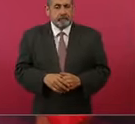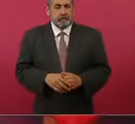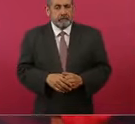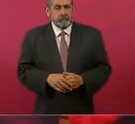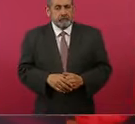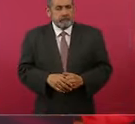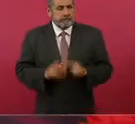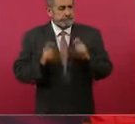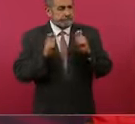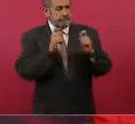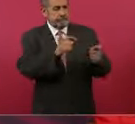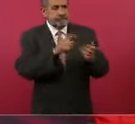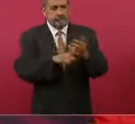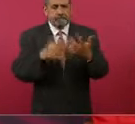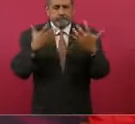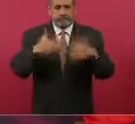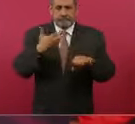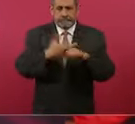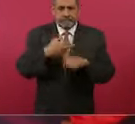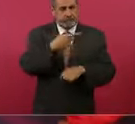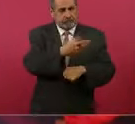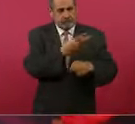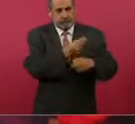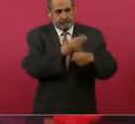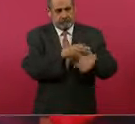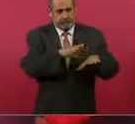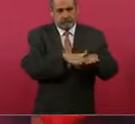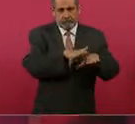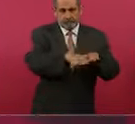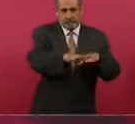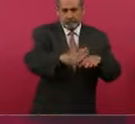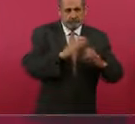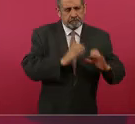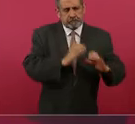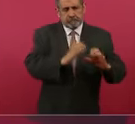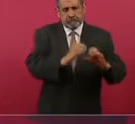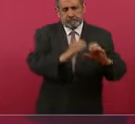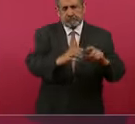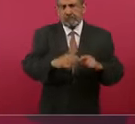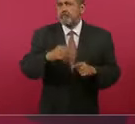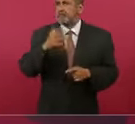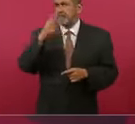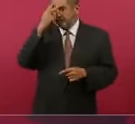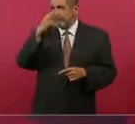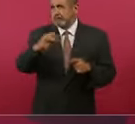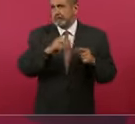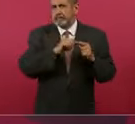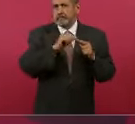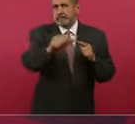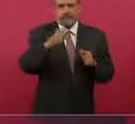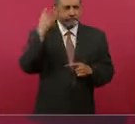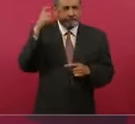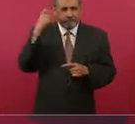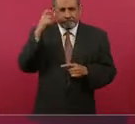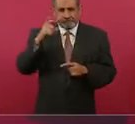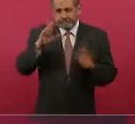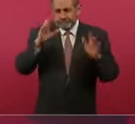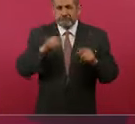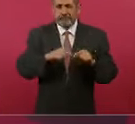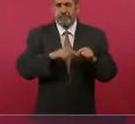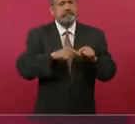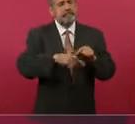se le encarga a una empresa el mantenimiento de la carretera de México a Querétaro.